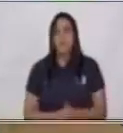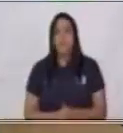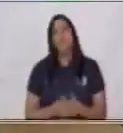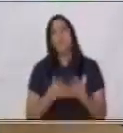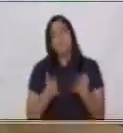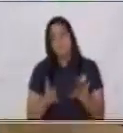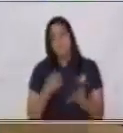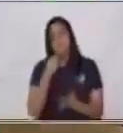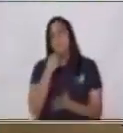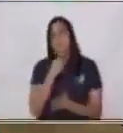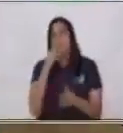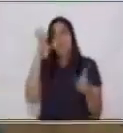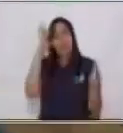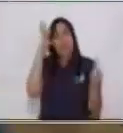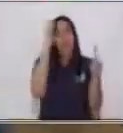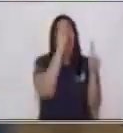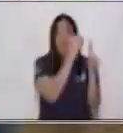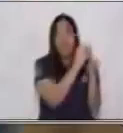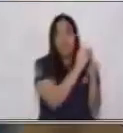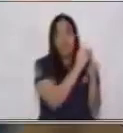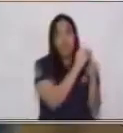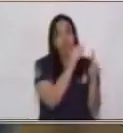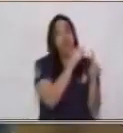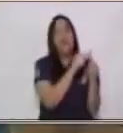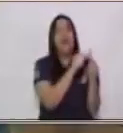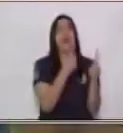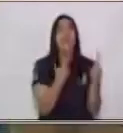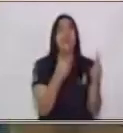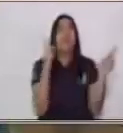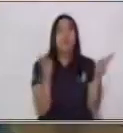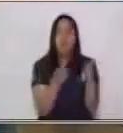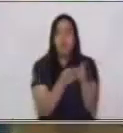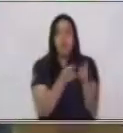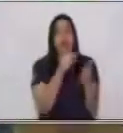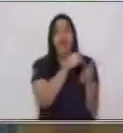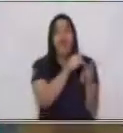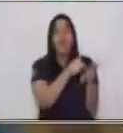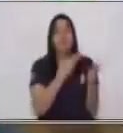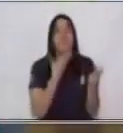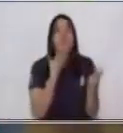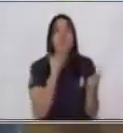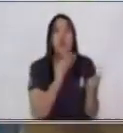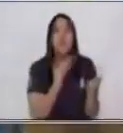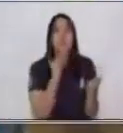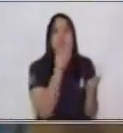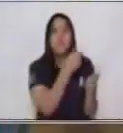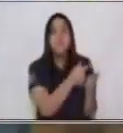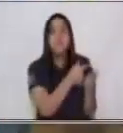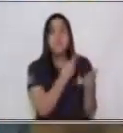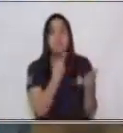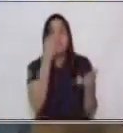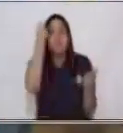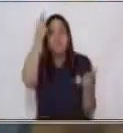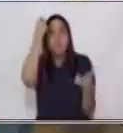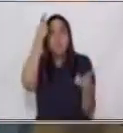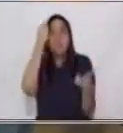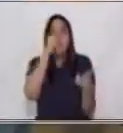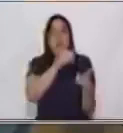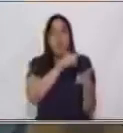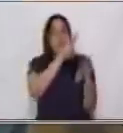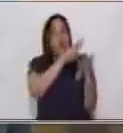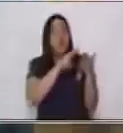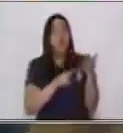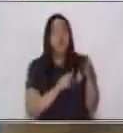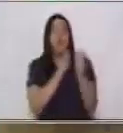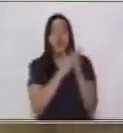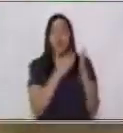Diremos que el objetivo de un resumen es facilitar la comprensión de ese texto. ¿Y cómo nos facilita la comprensión del texto un